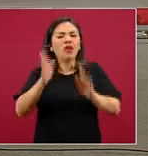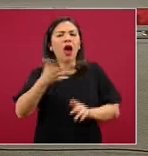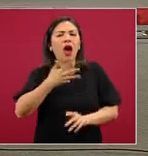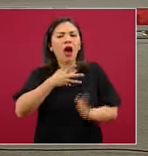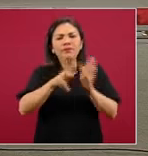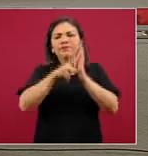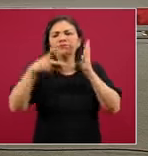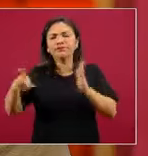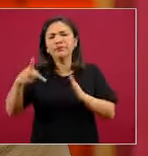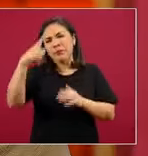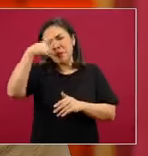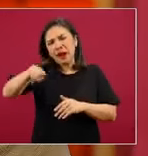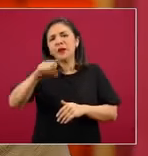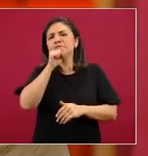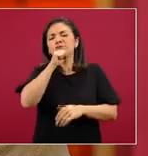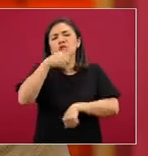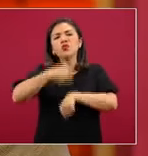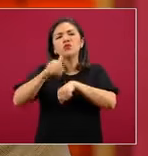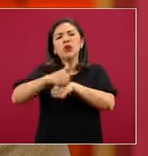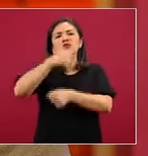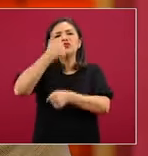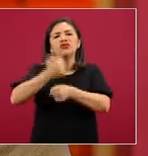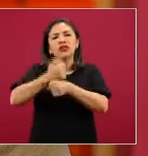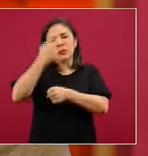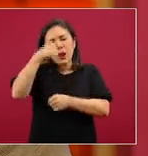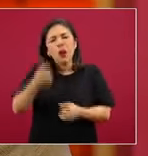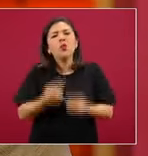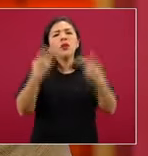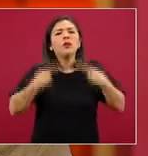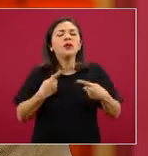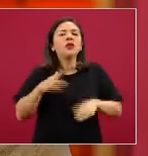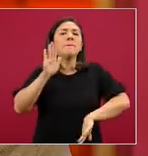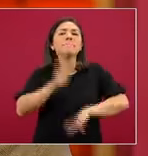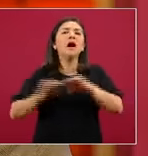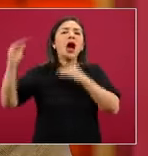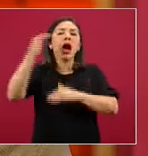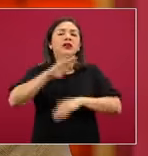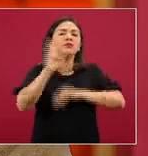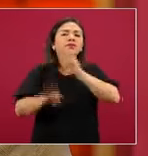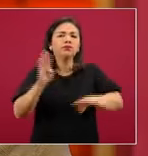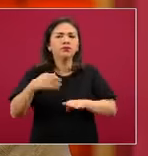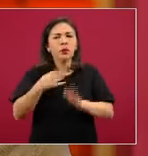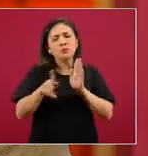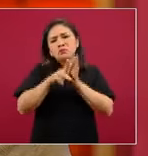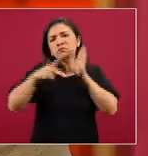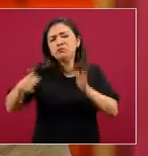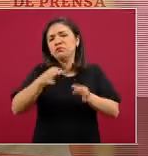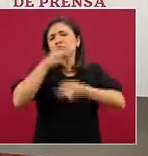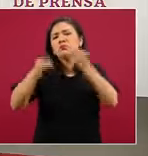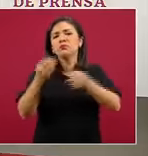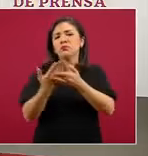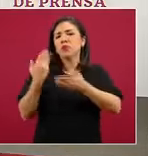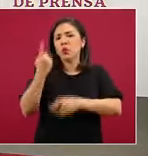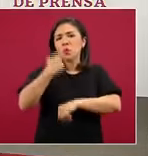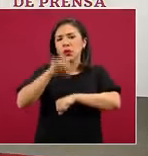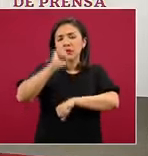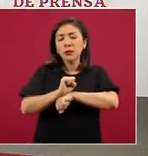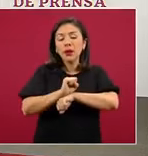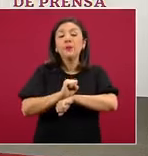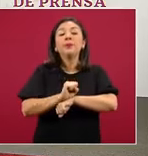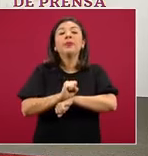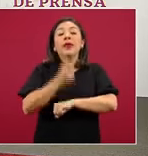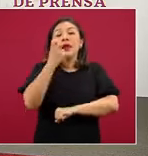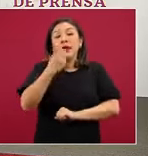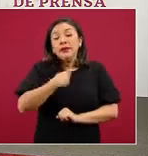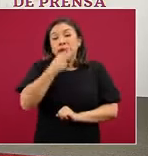publicado en el boletín número 6 del exceso de mortalidad, que publicamos la semana pasada, que como ya lo